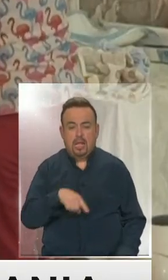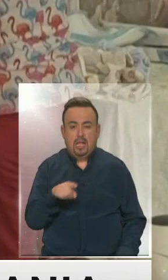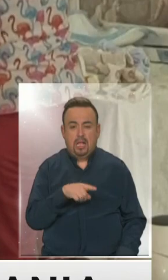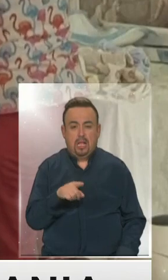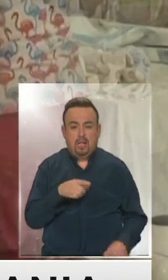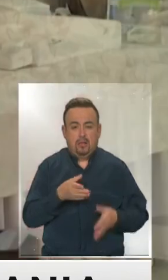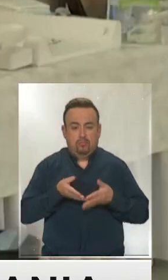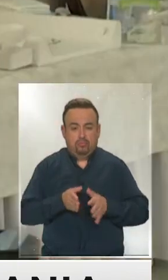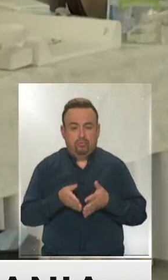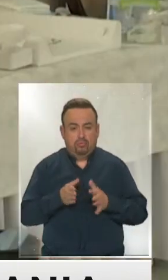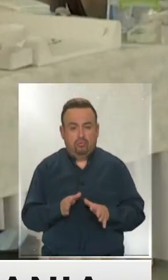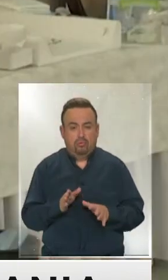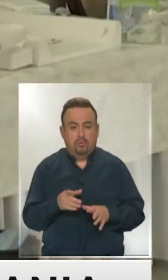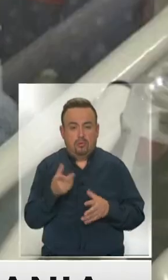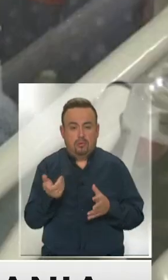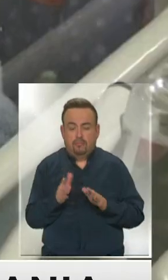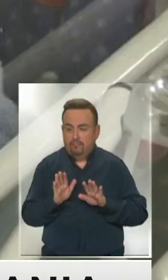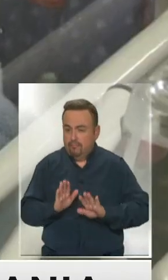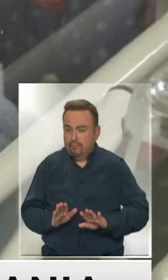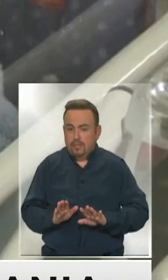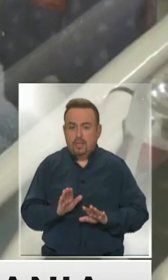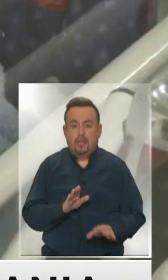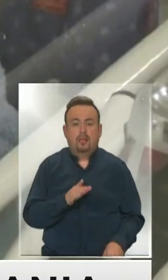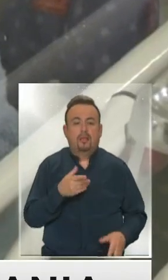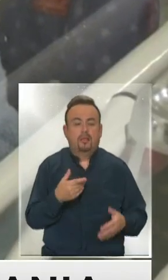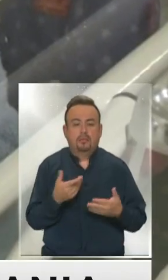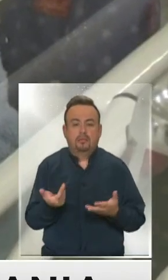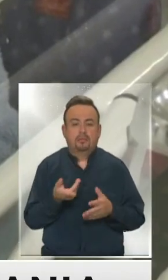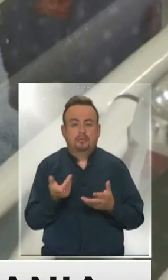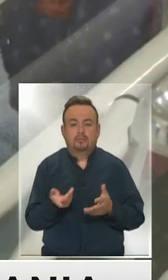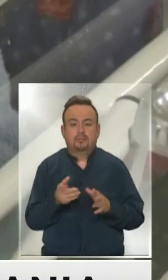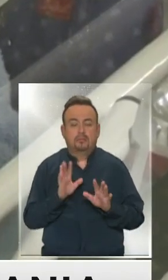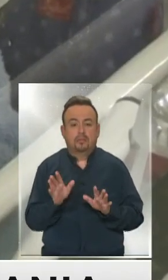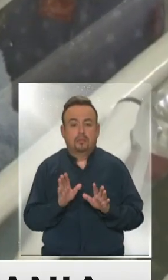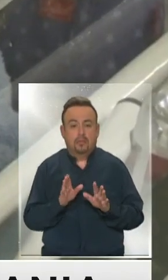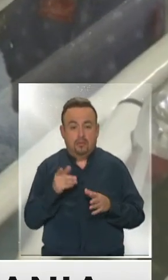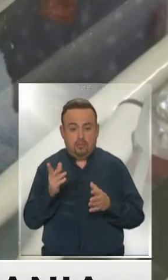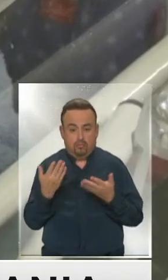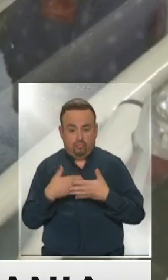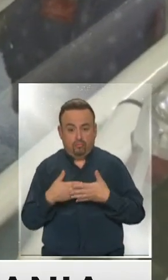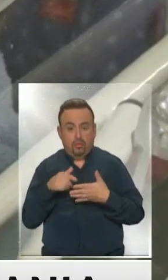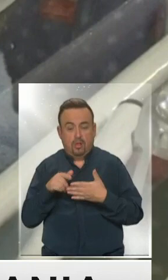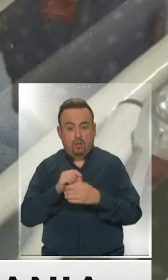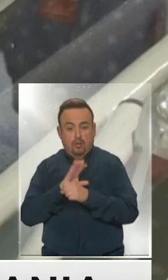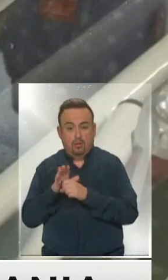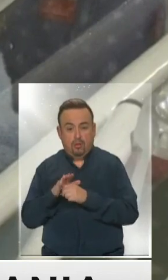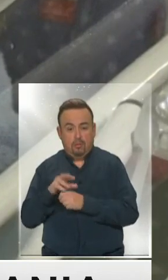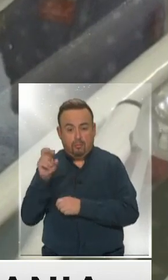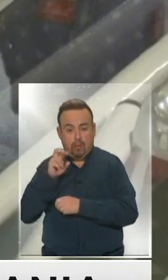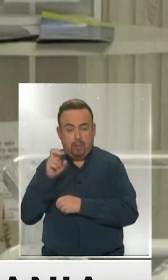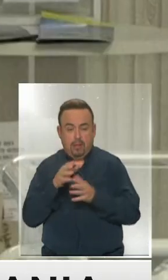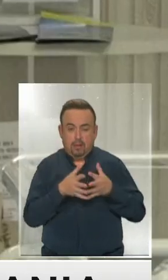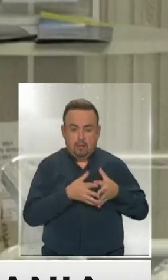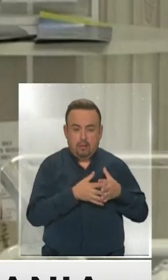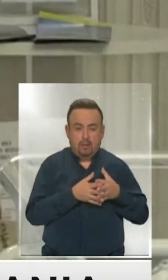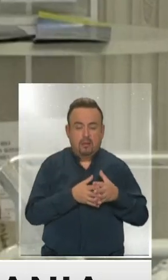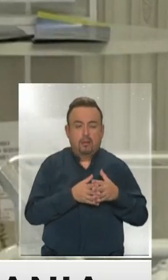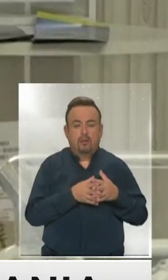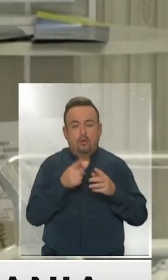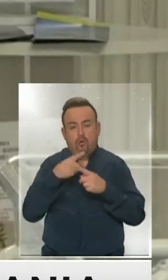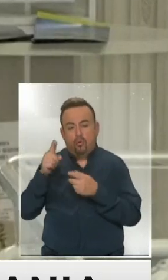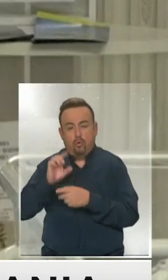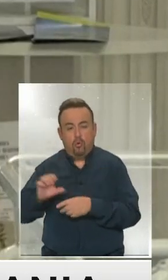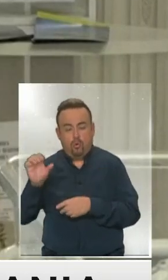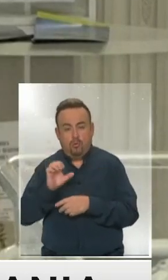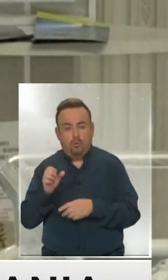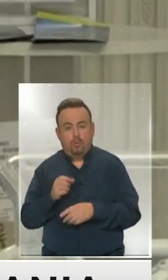madres sustitutas están varados en ucrania ya que bloqueo de coronavirus impide que los padres de eeuu europa y otro